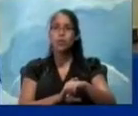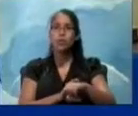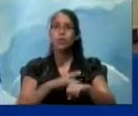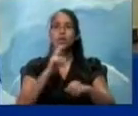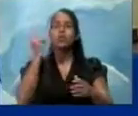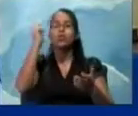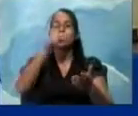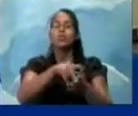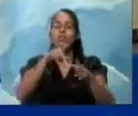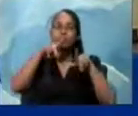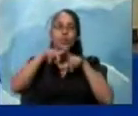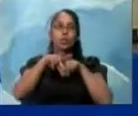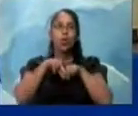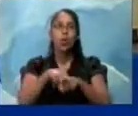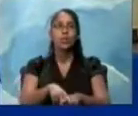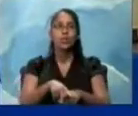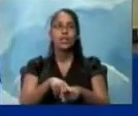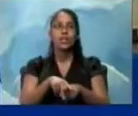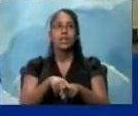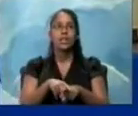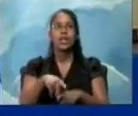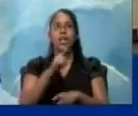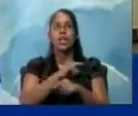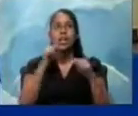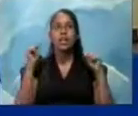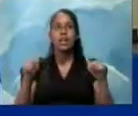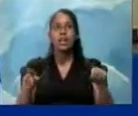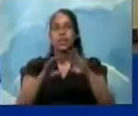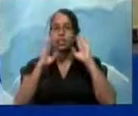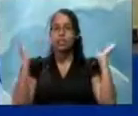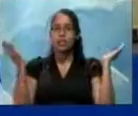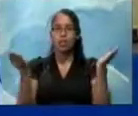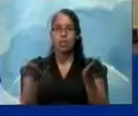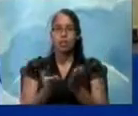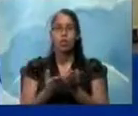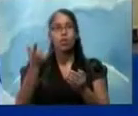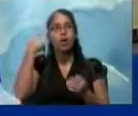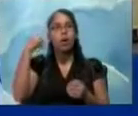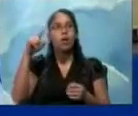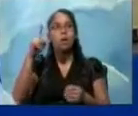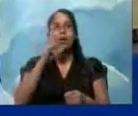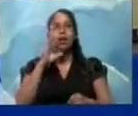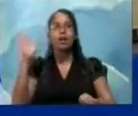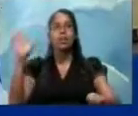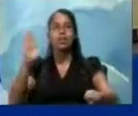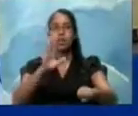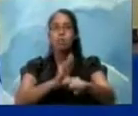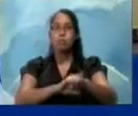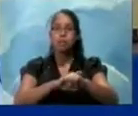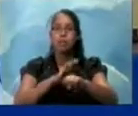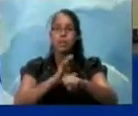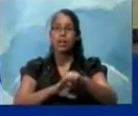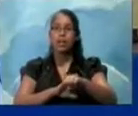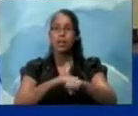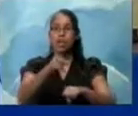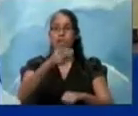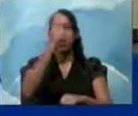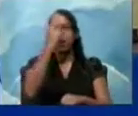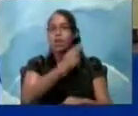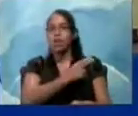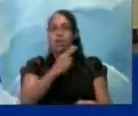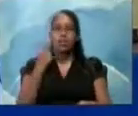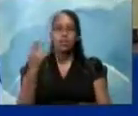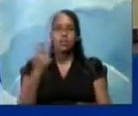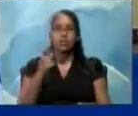fue condenado en este mundo para que se cumpliera la